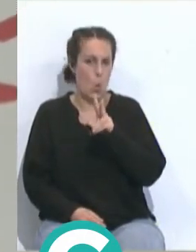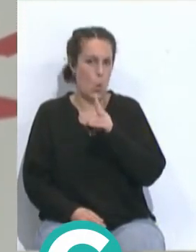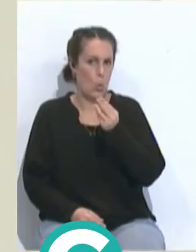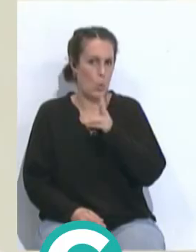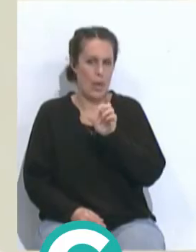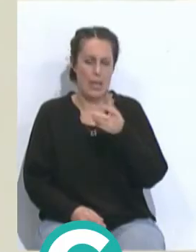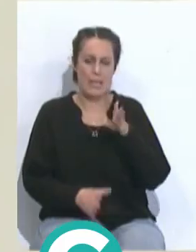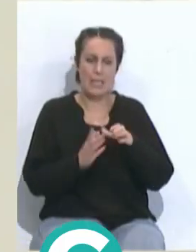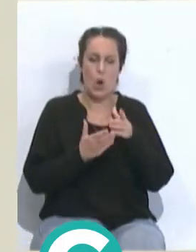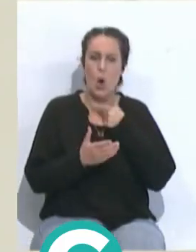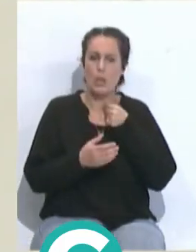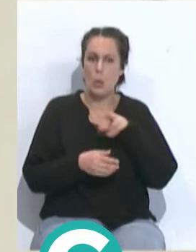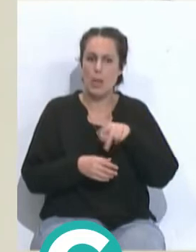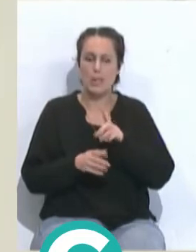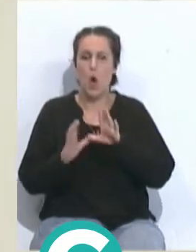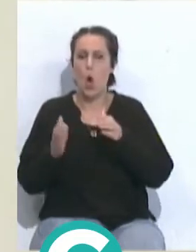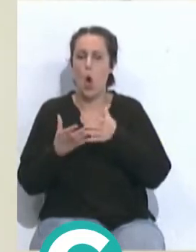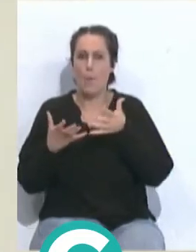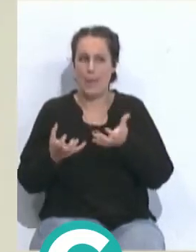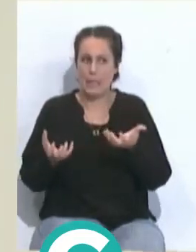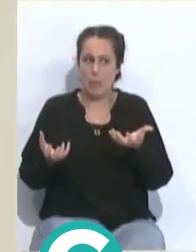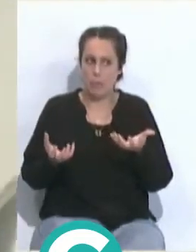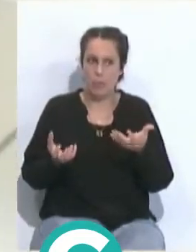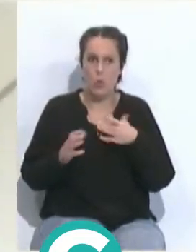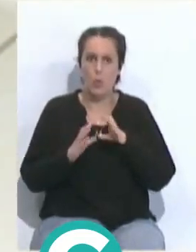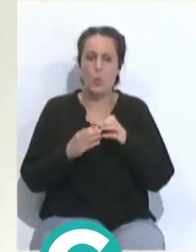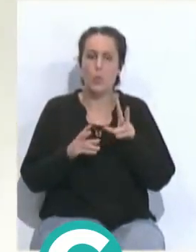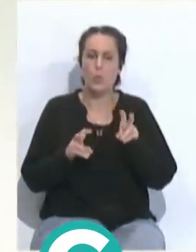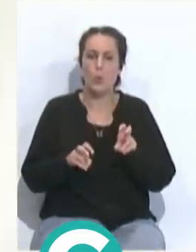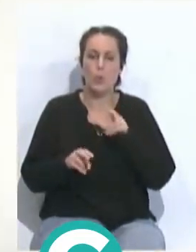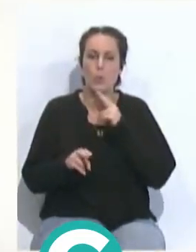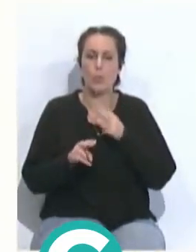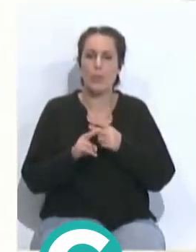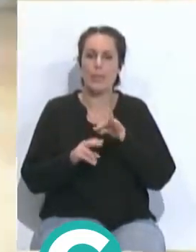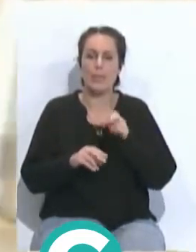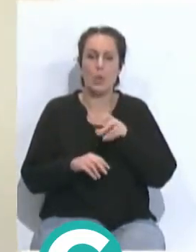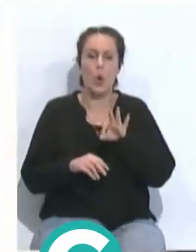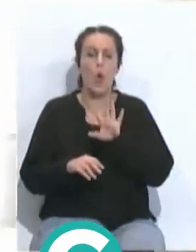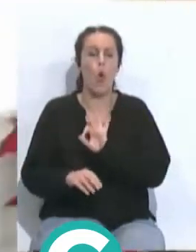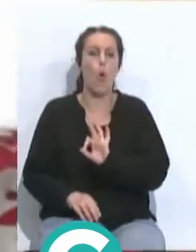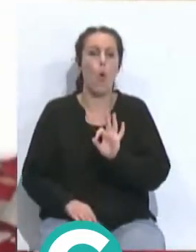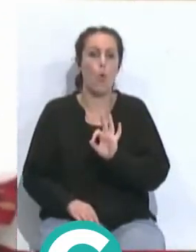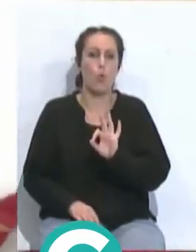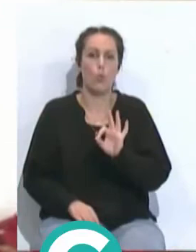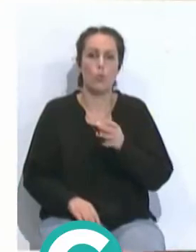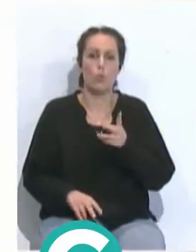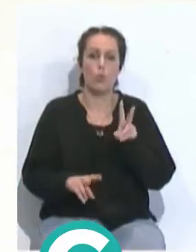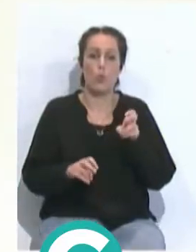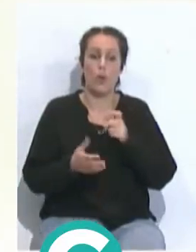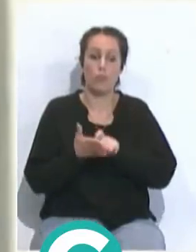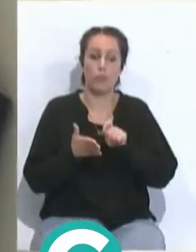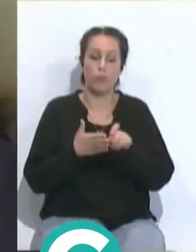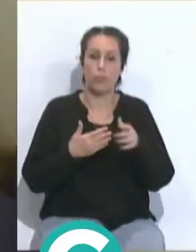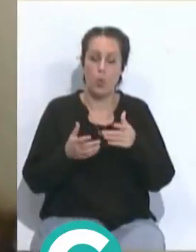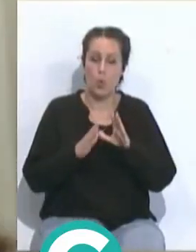la modalidad de comparsa, por ejemplo, el nuevo grupo que decíamos de Tino, o por ejemplo, la nueva autoría